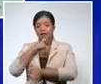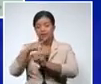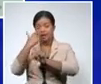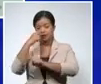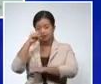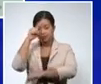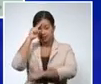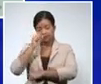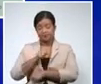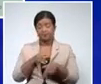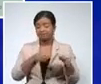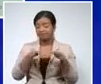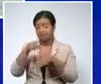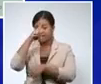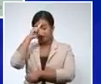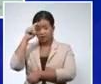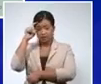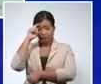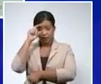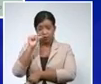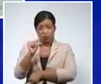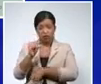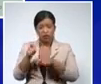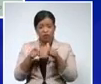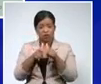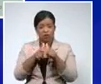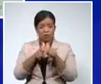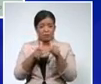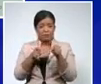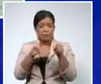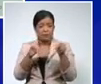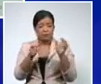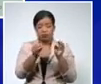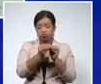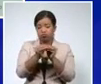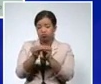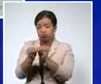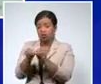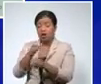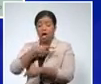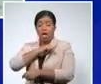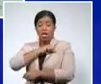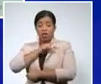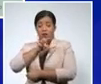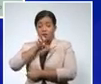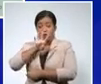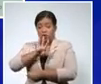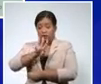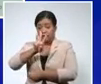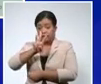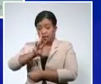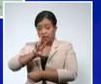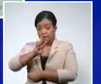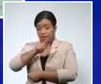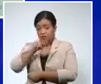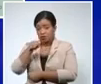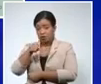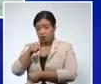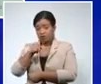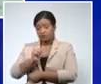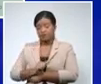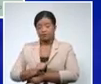Santi Espíritus ha ido incrementando la transmisión, ayer 43 casos autóctonos, 9 más que el día